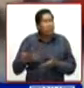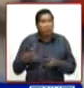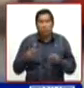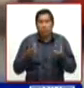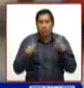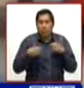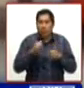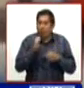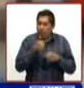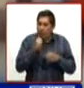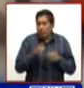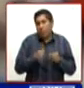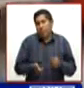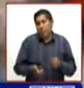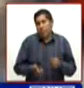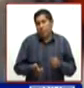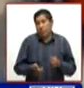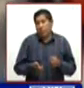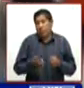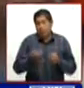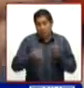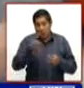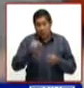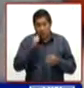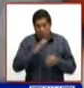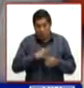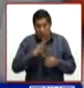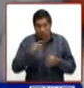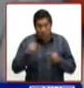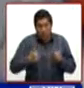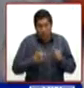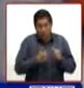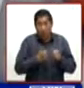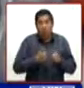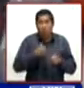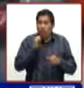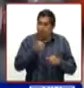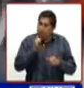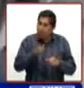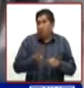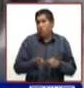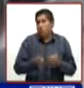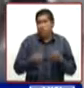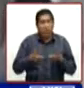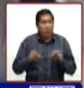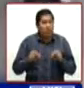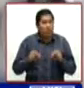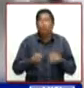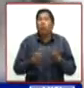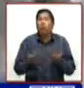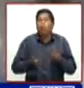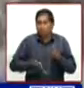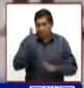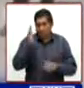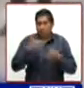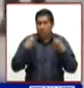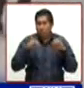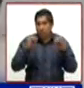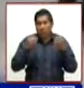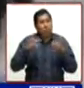viene. Son todos los días. Sí. Si no era la señora que salía con el palo, creo que nos seguía agrediendo. Todos los días, ya no hay caso de salir a